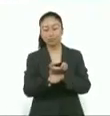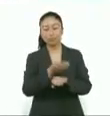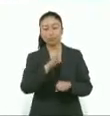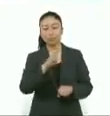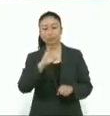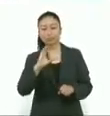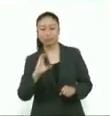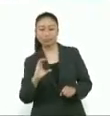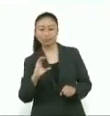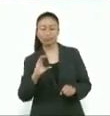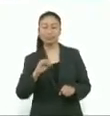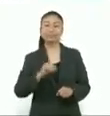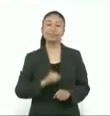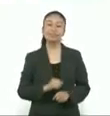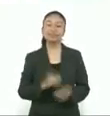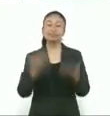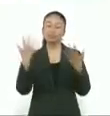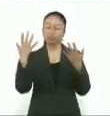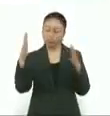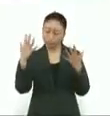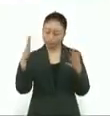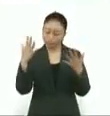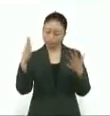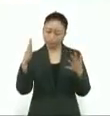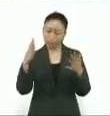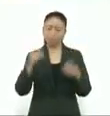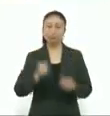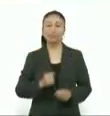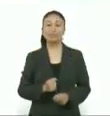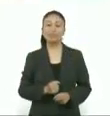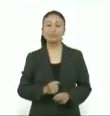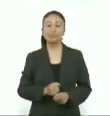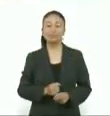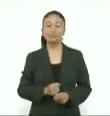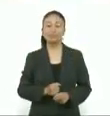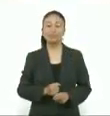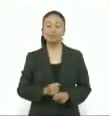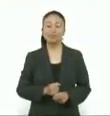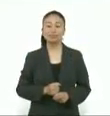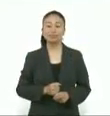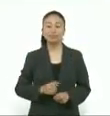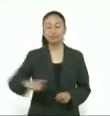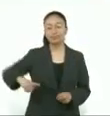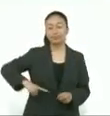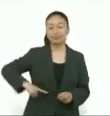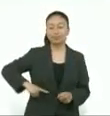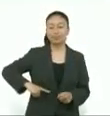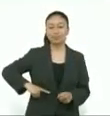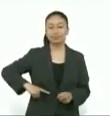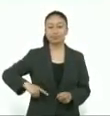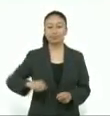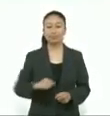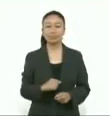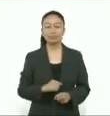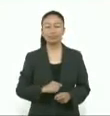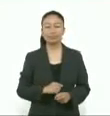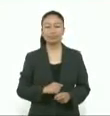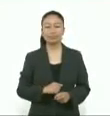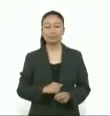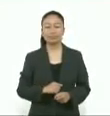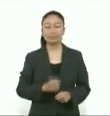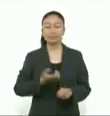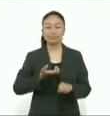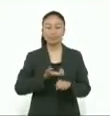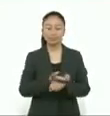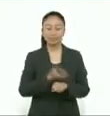de Baja California, a la gobernadora Laida Sansores,